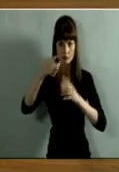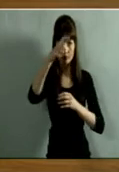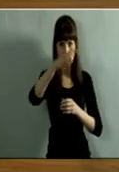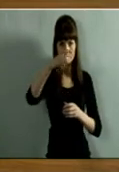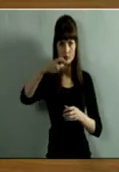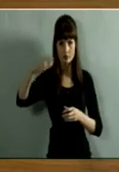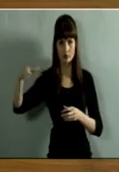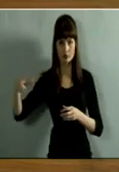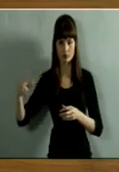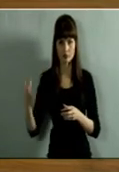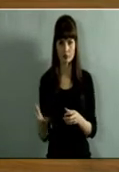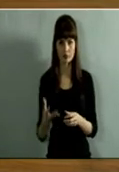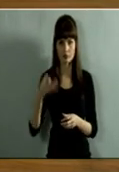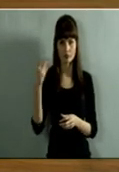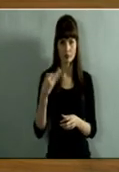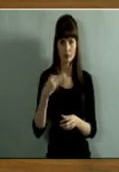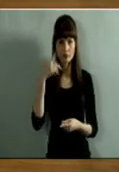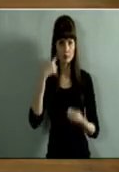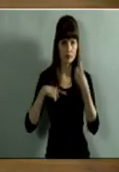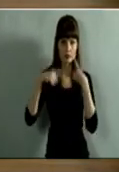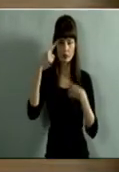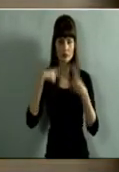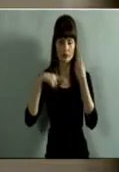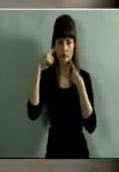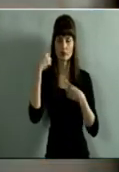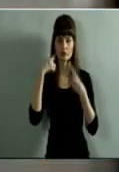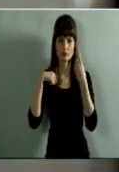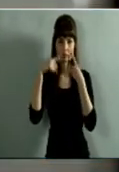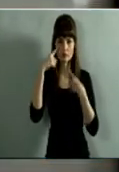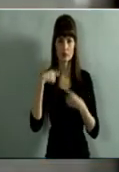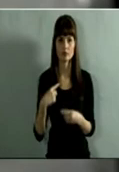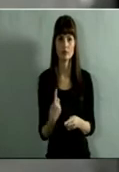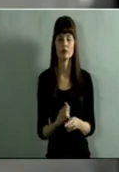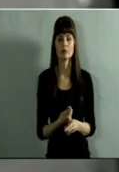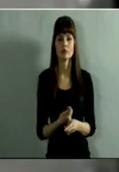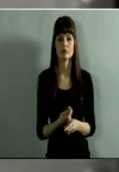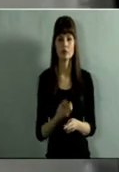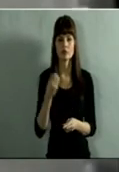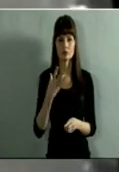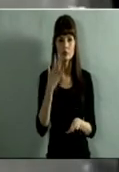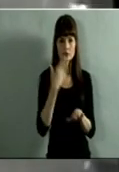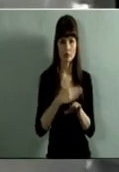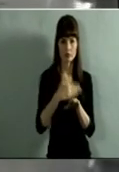sillas. Y me largué a llorar, ¿no? Porque de esto pasó 23 años.